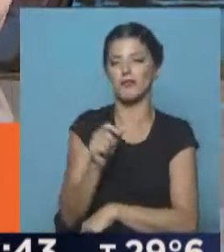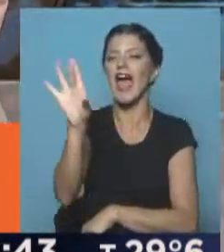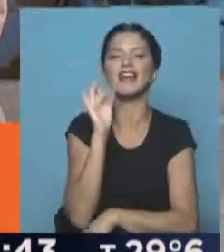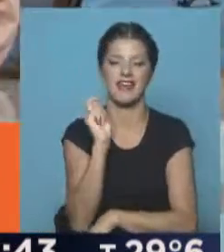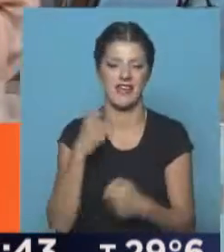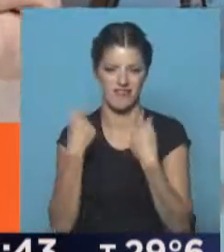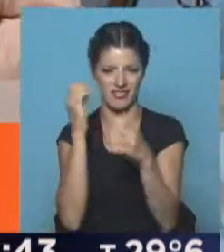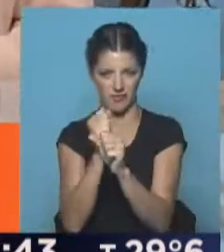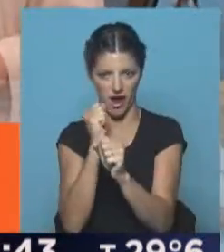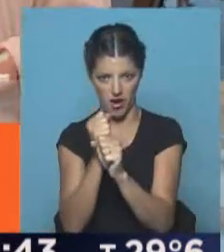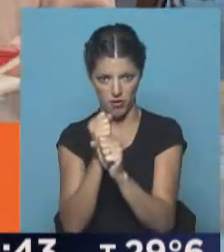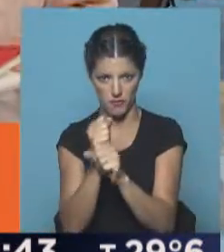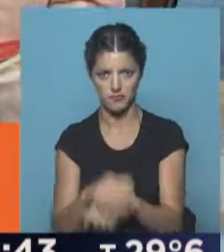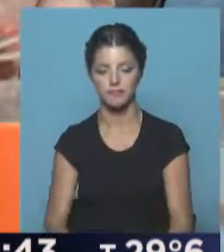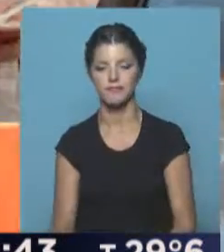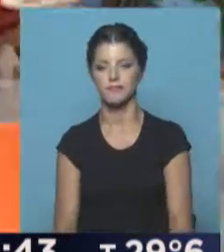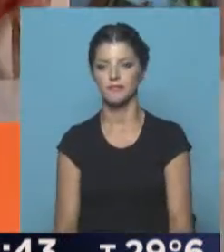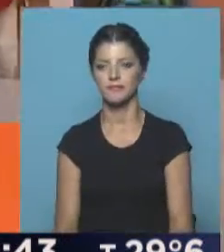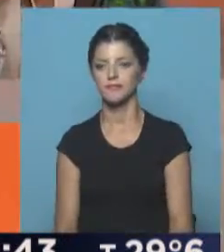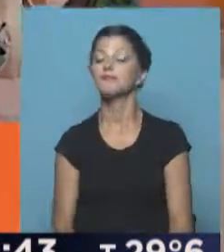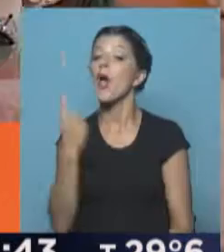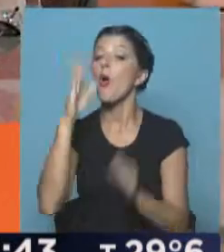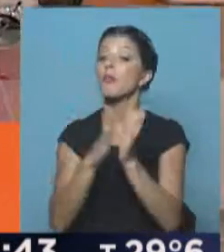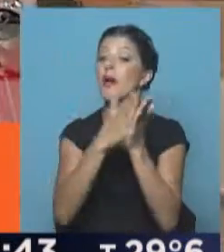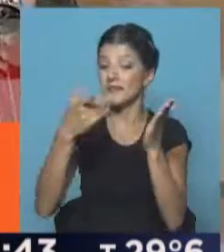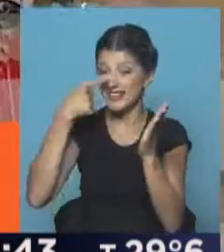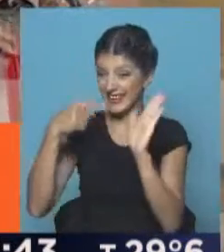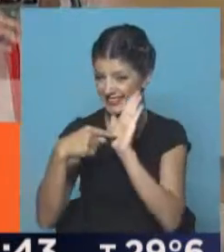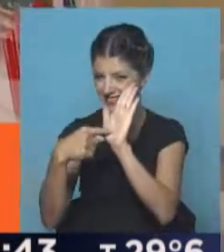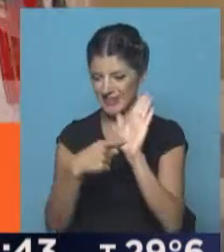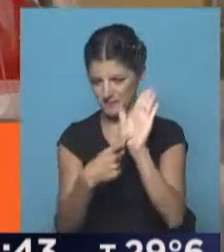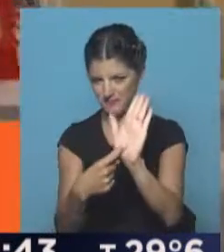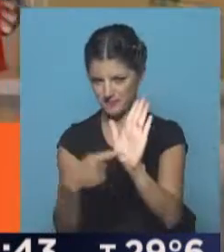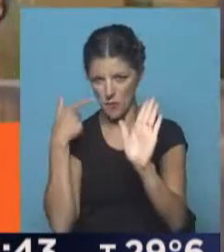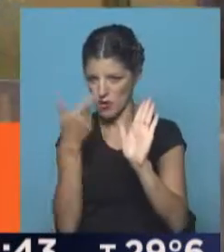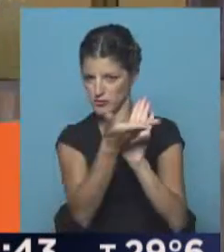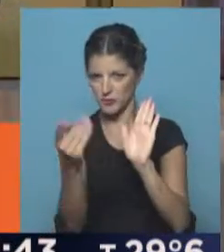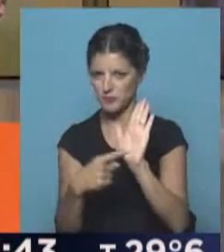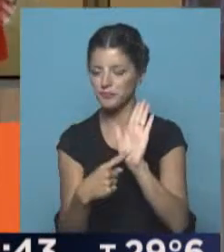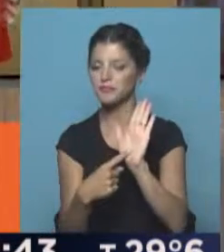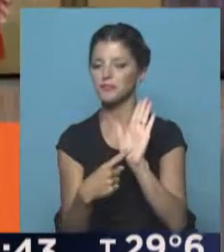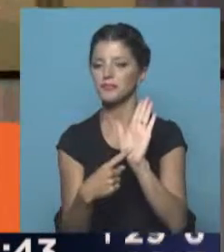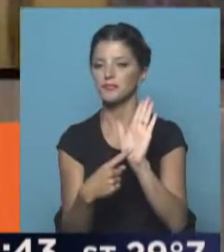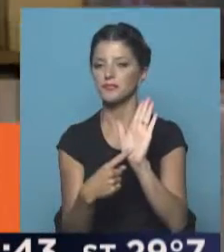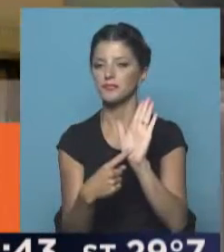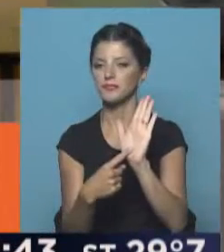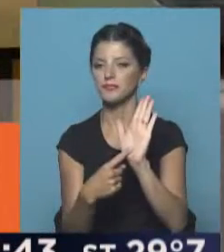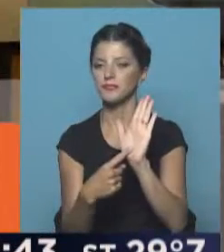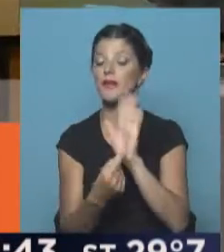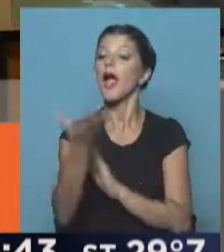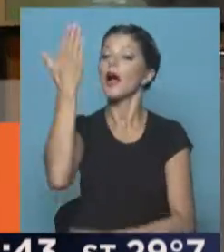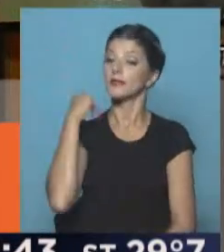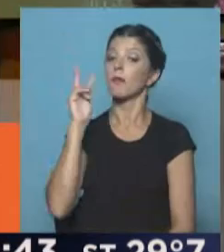progresar. Hay un libro, Raúl, interesante, que es este, que se lo muestro a esta cámara. Veíamos en el informe a Mercedes